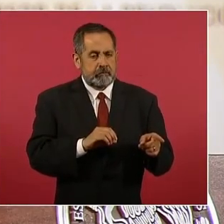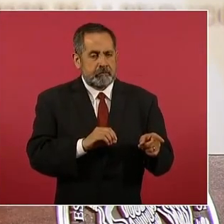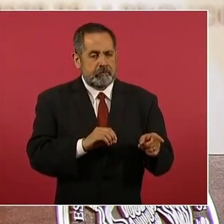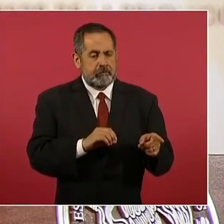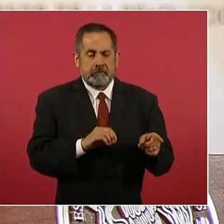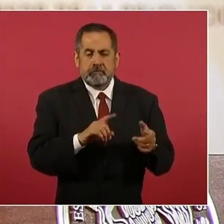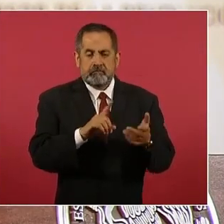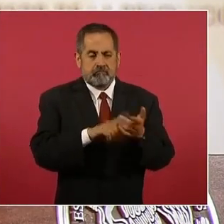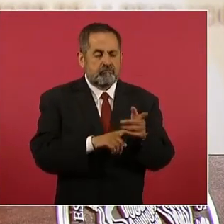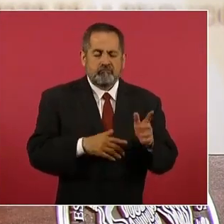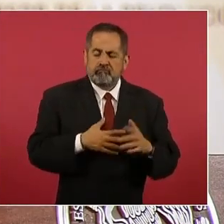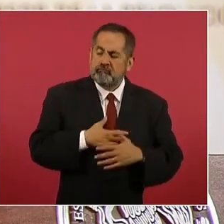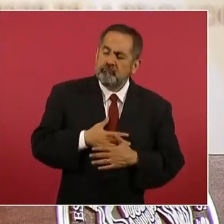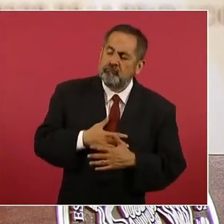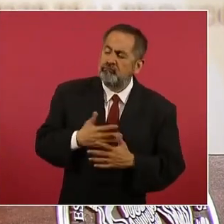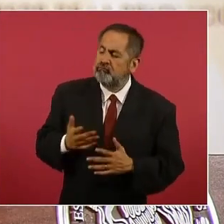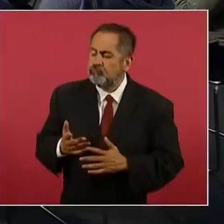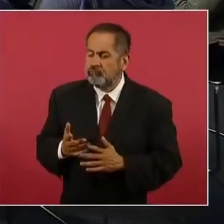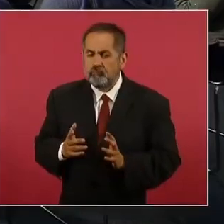una actitud